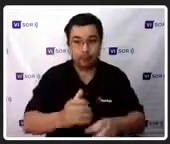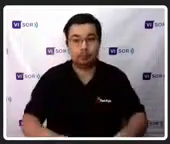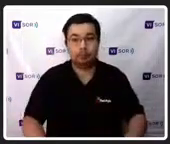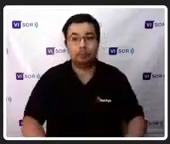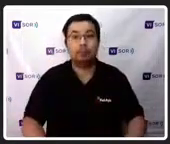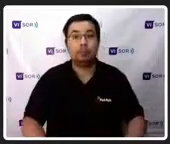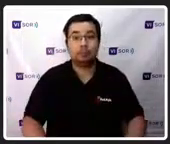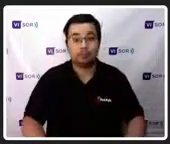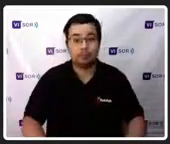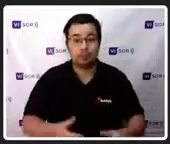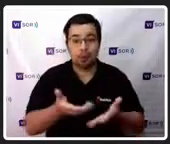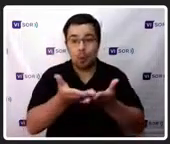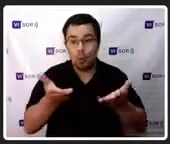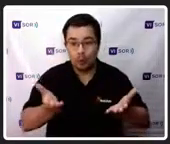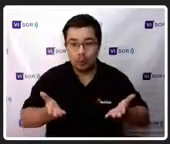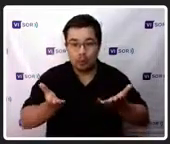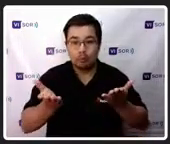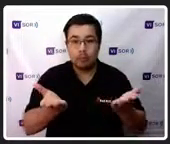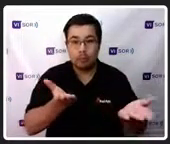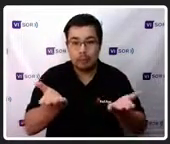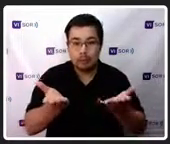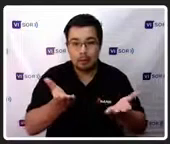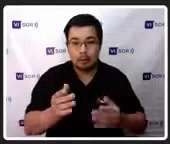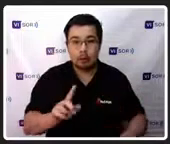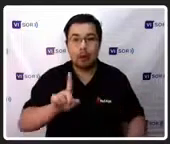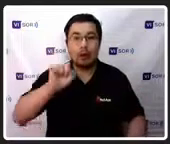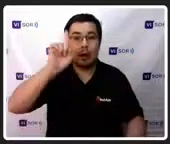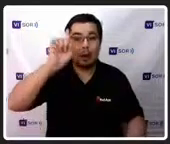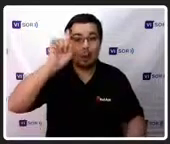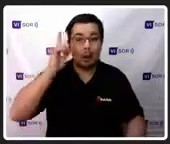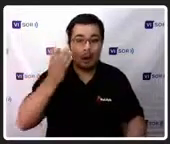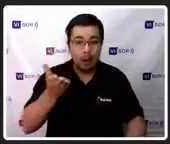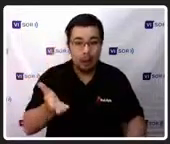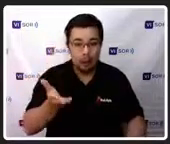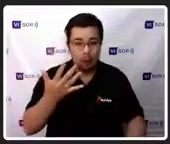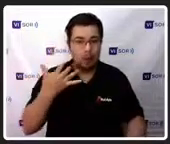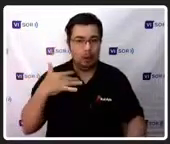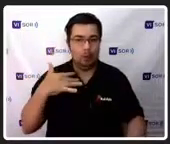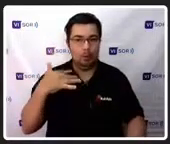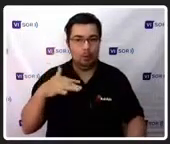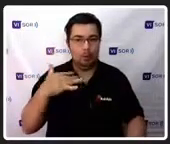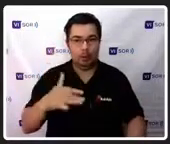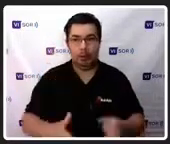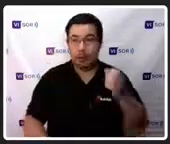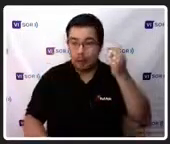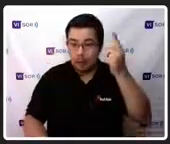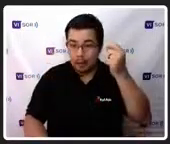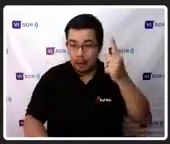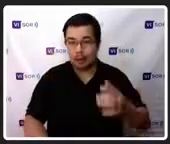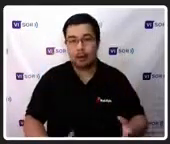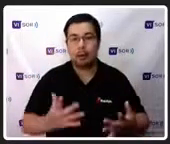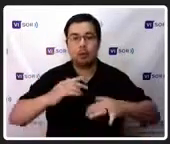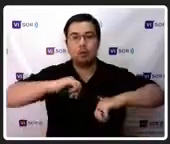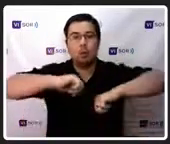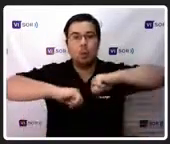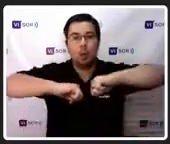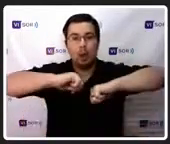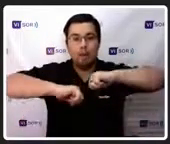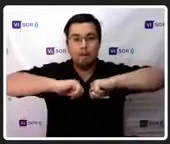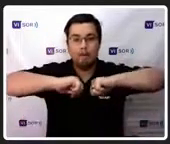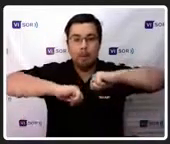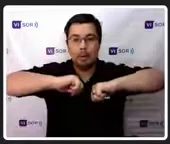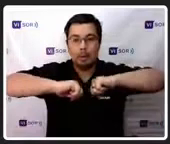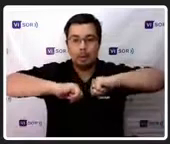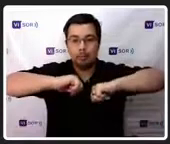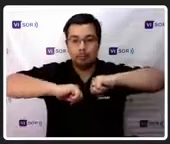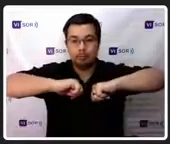servicios. Entonces, recuerden que esto es elemental, elemental entender que es una industria, ¿no es cierto?, en donde